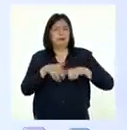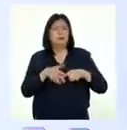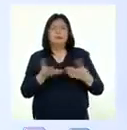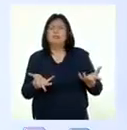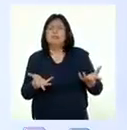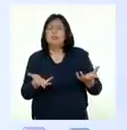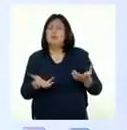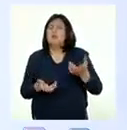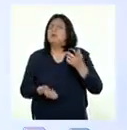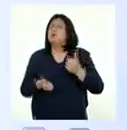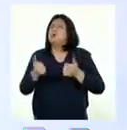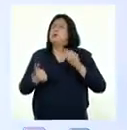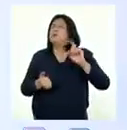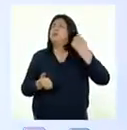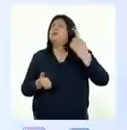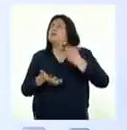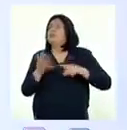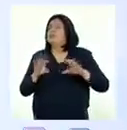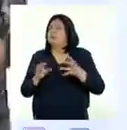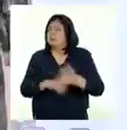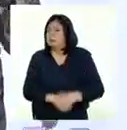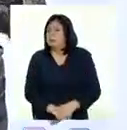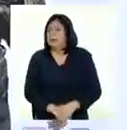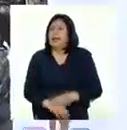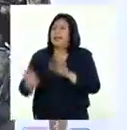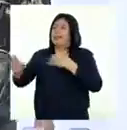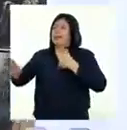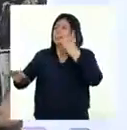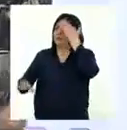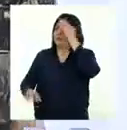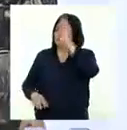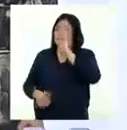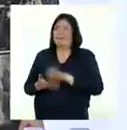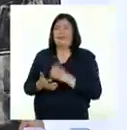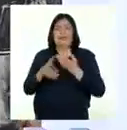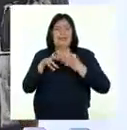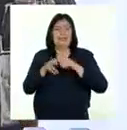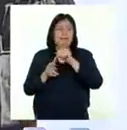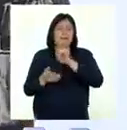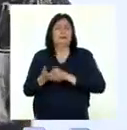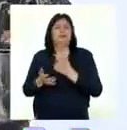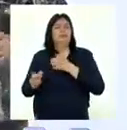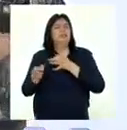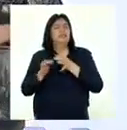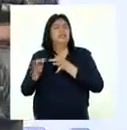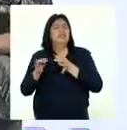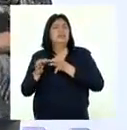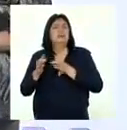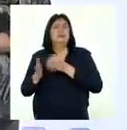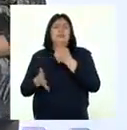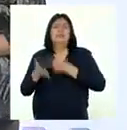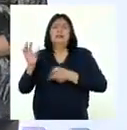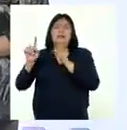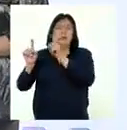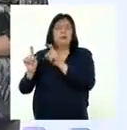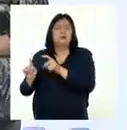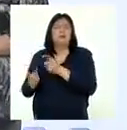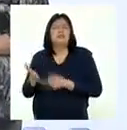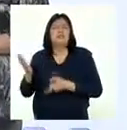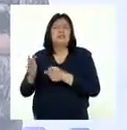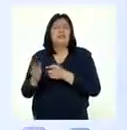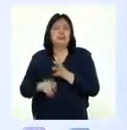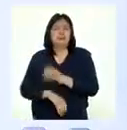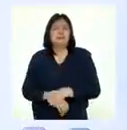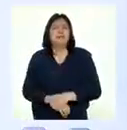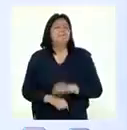iniciar, ¿cuál es el primer paso? Yo sé, hay que empezar por definir la pregunta de investigación.